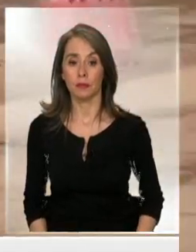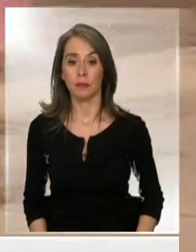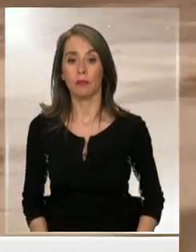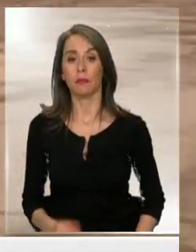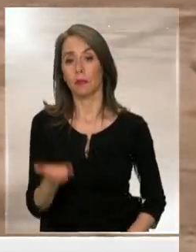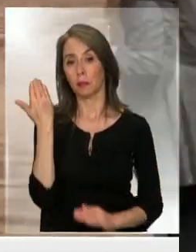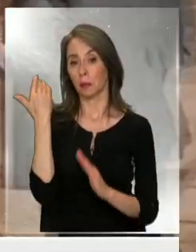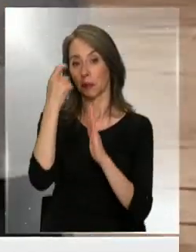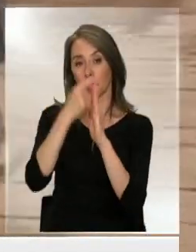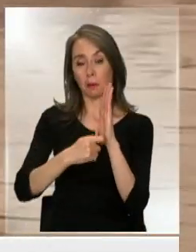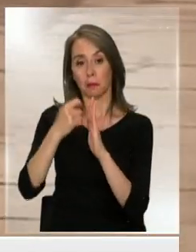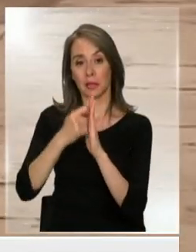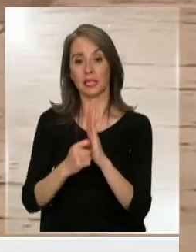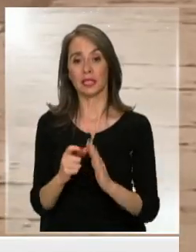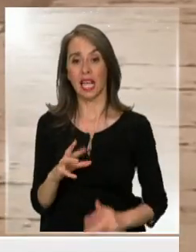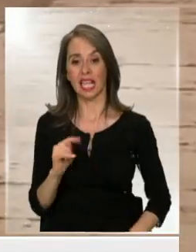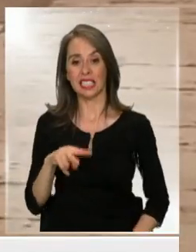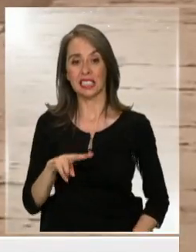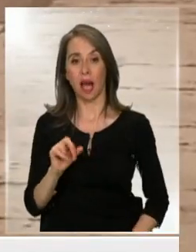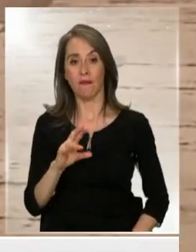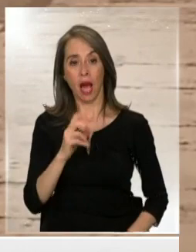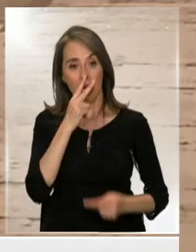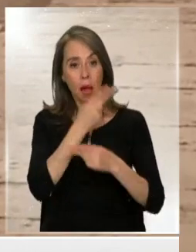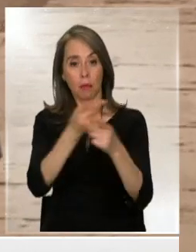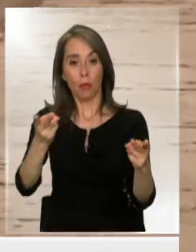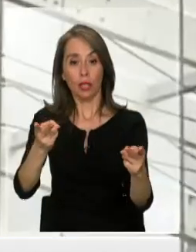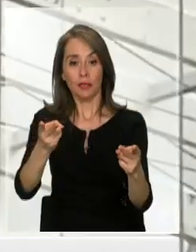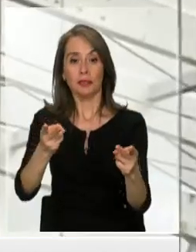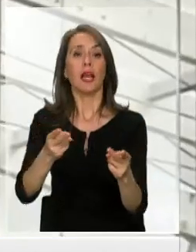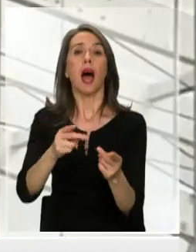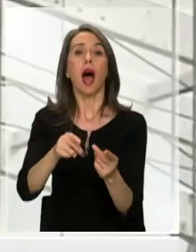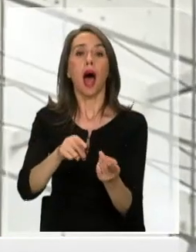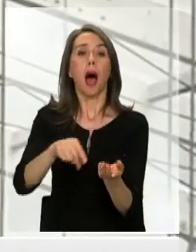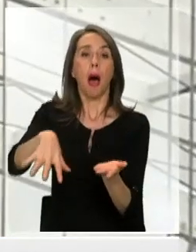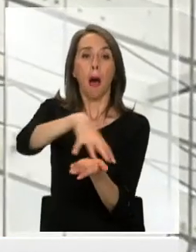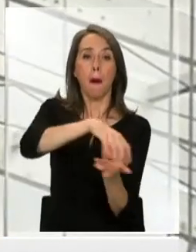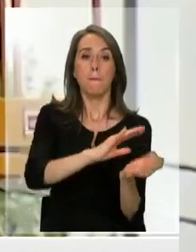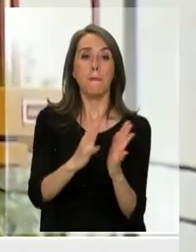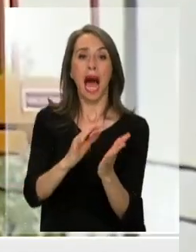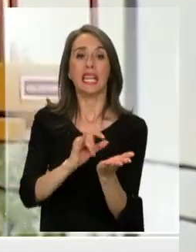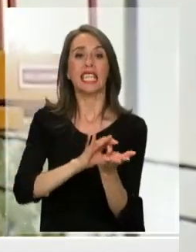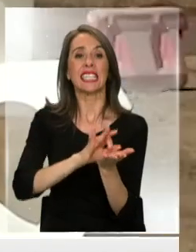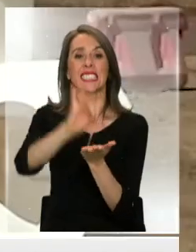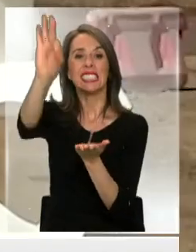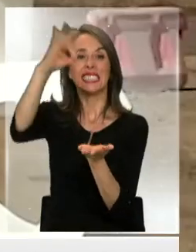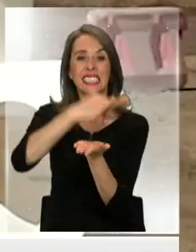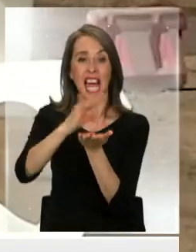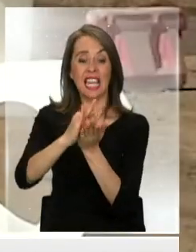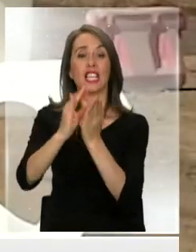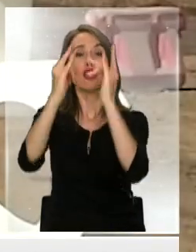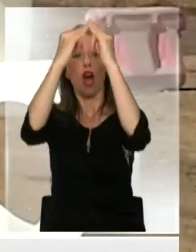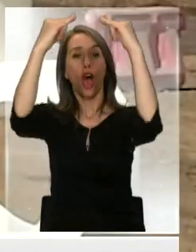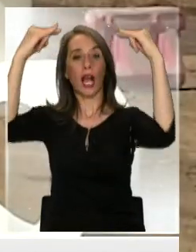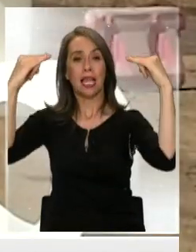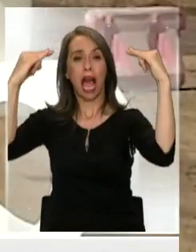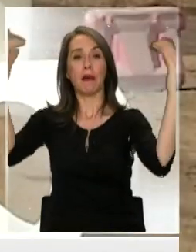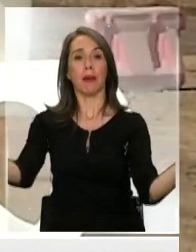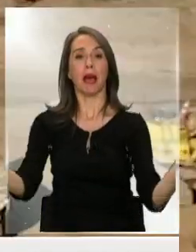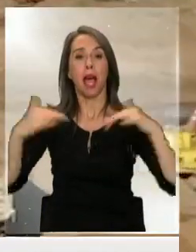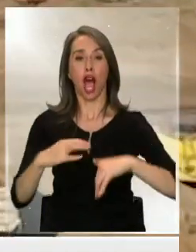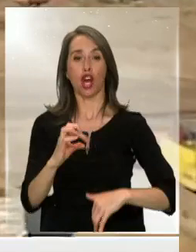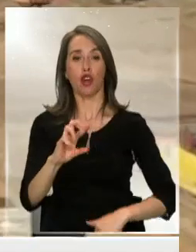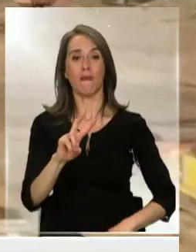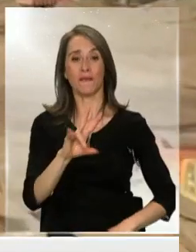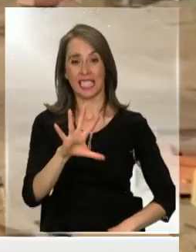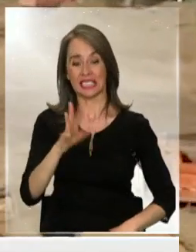Hace unos meses, Cristian Varela mostraba la transformación del Parque Cerrillos. Carpas, parques que serían la sede de la COP25,